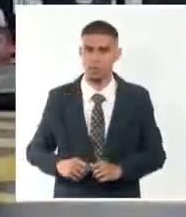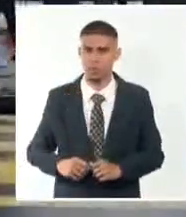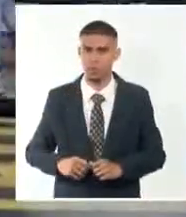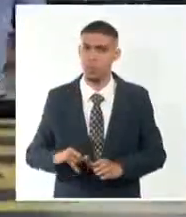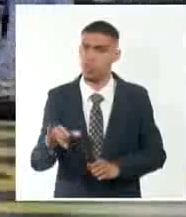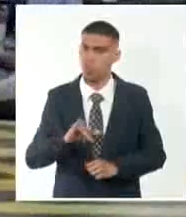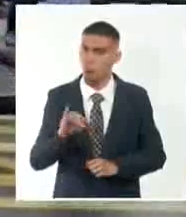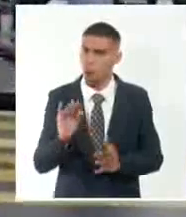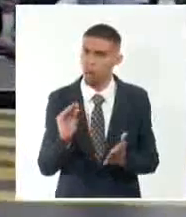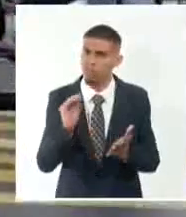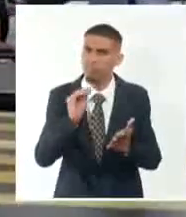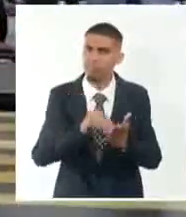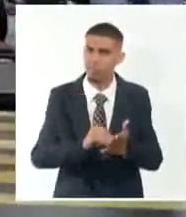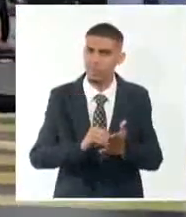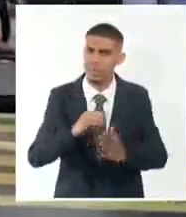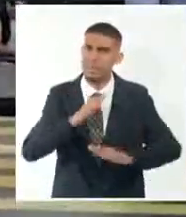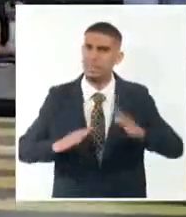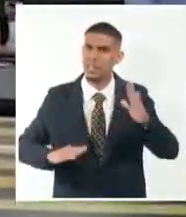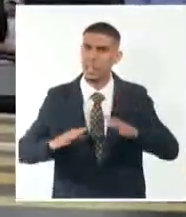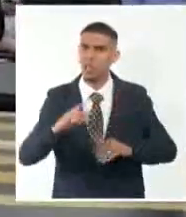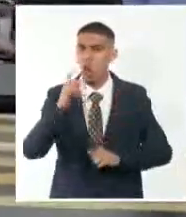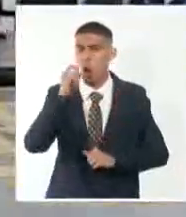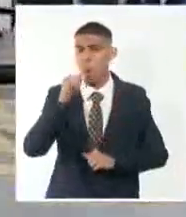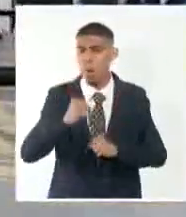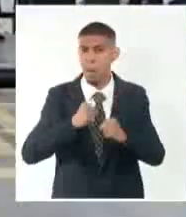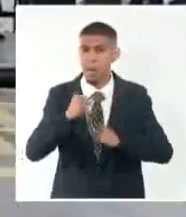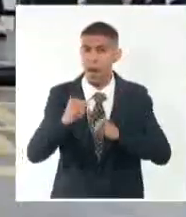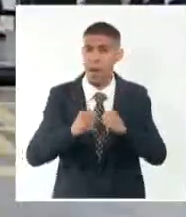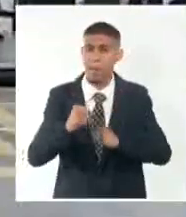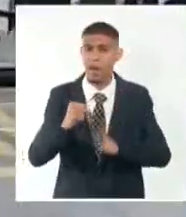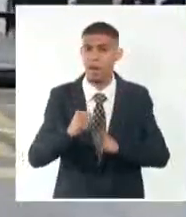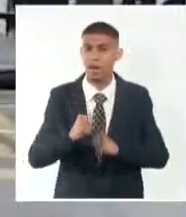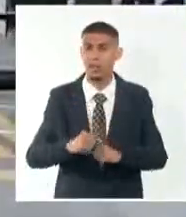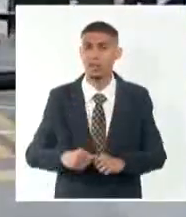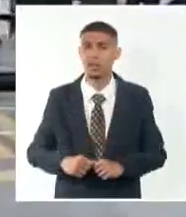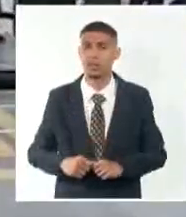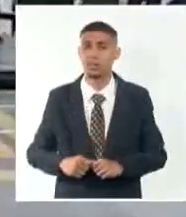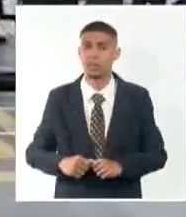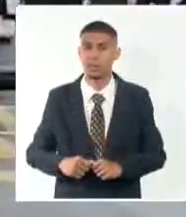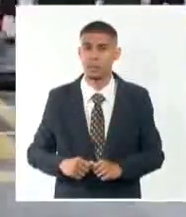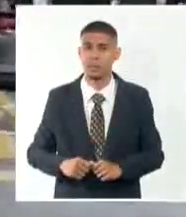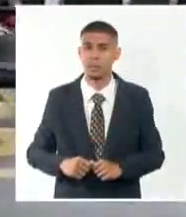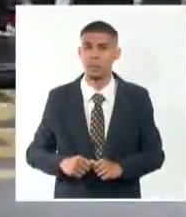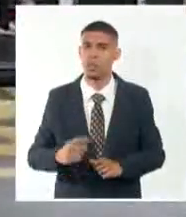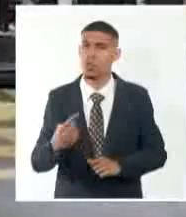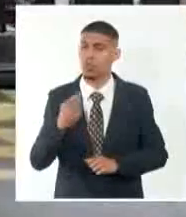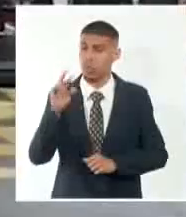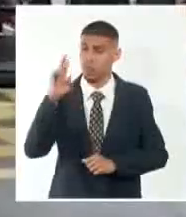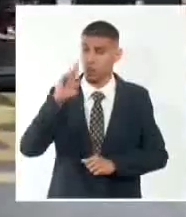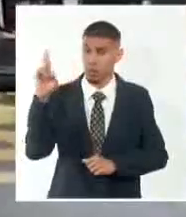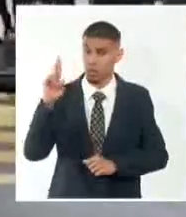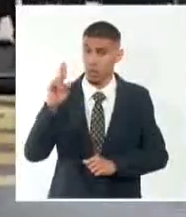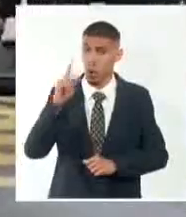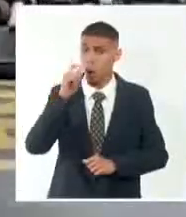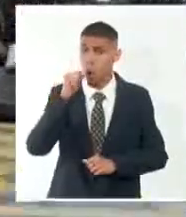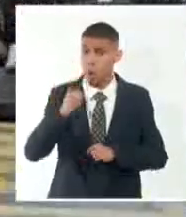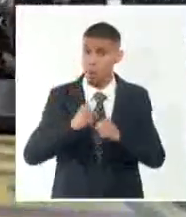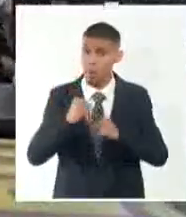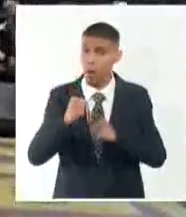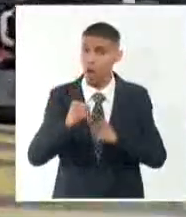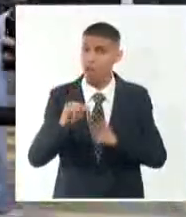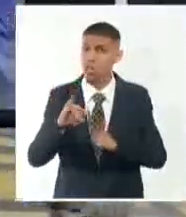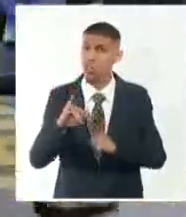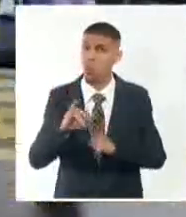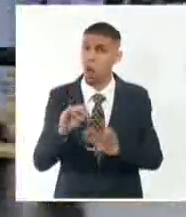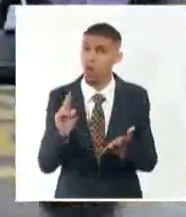trascendió la incorporación al gimnasio de Julio César La Cruz solo horas después de llegar a Tashkent. Recordemos que además de La Cruz, en este elenco figuran atletas